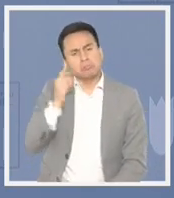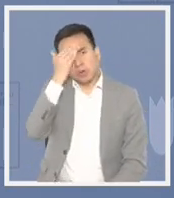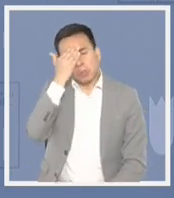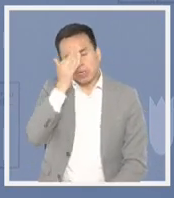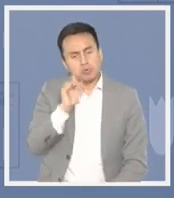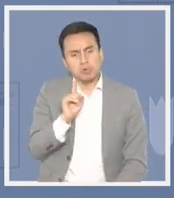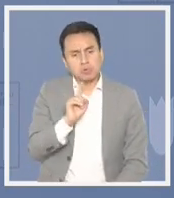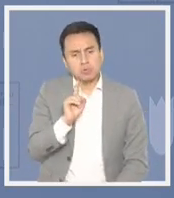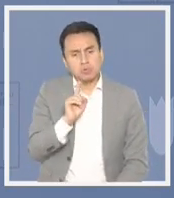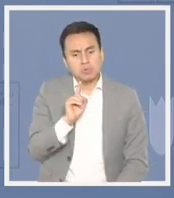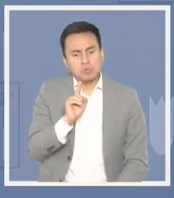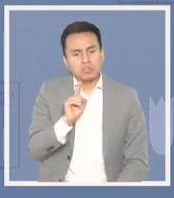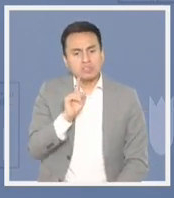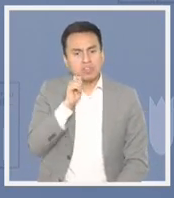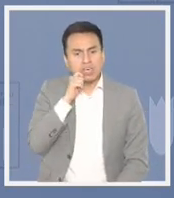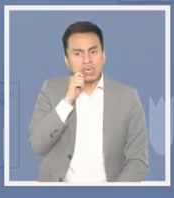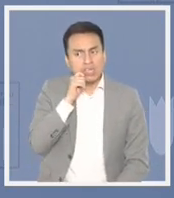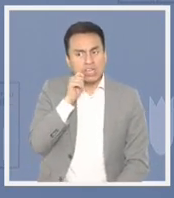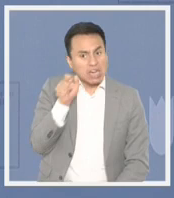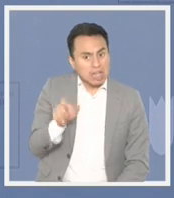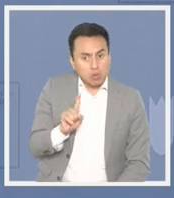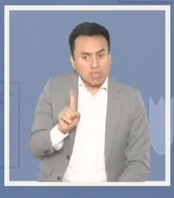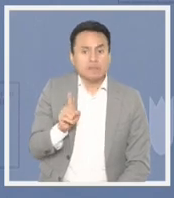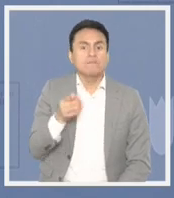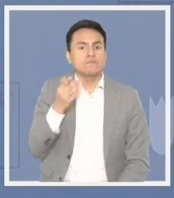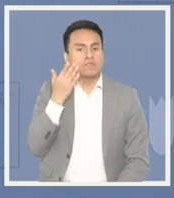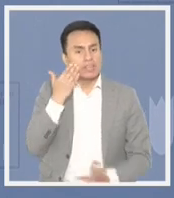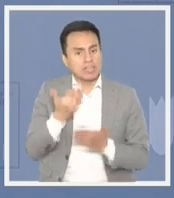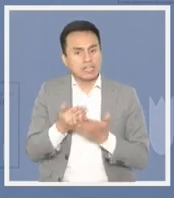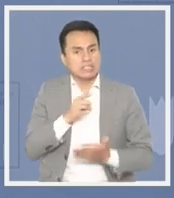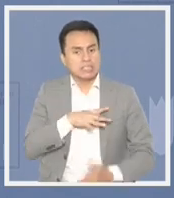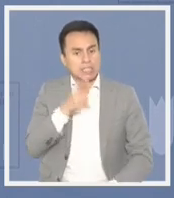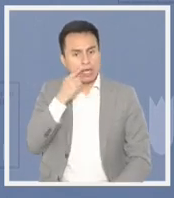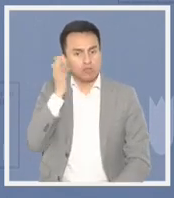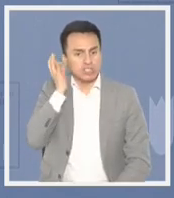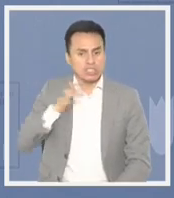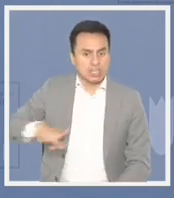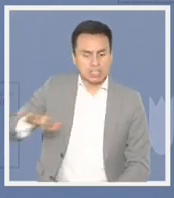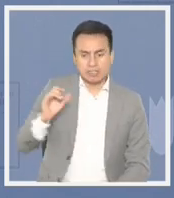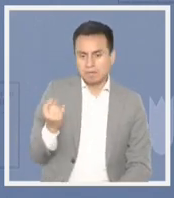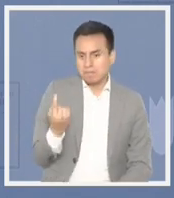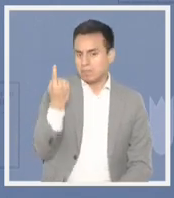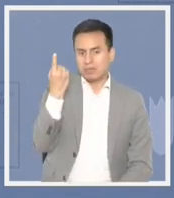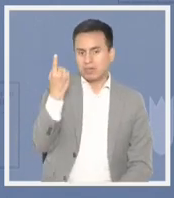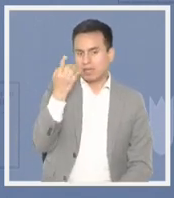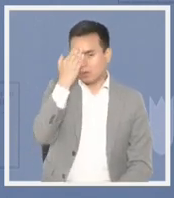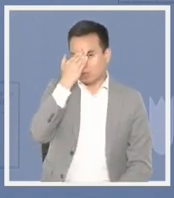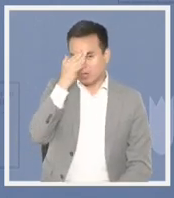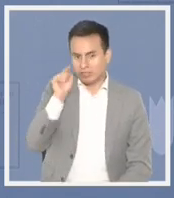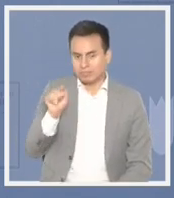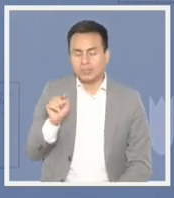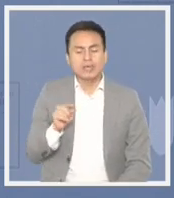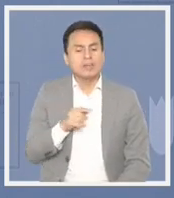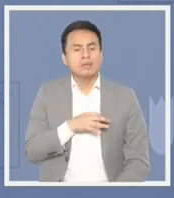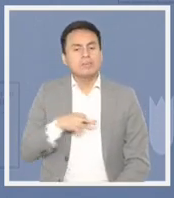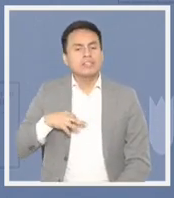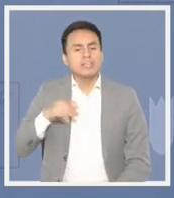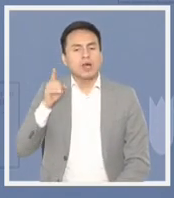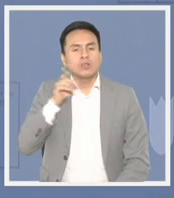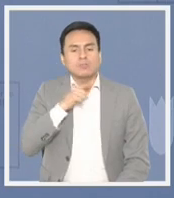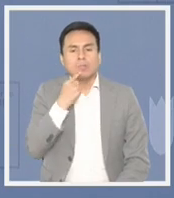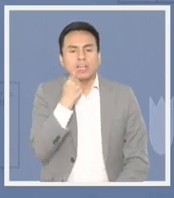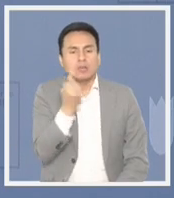preocupación que no sea el bienestar de los chilenos y las chilenas como primer como primera preocupación. Ministra, y lo